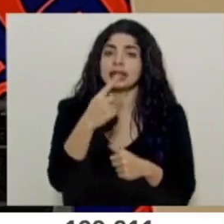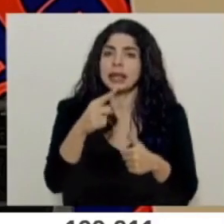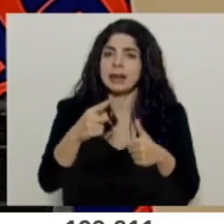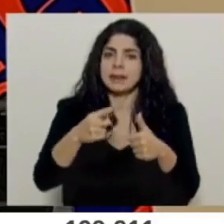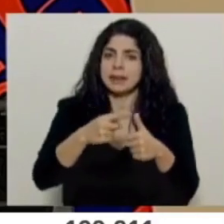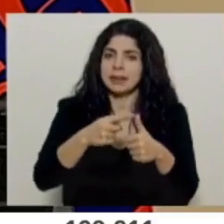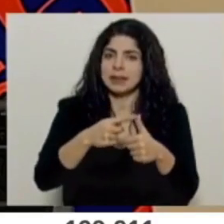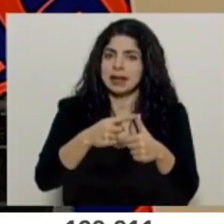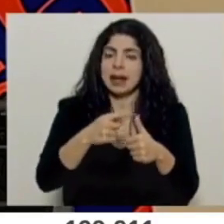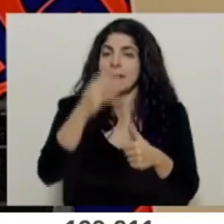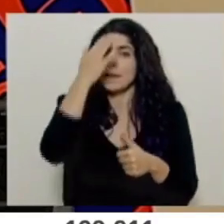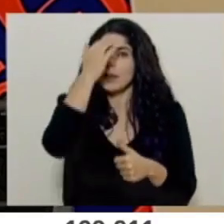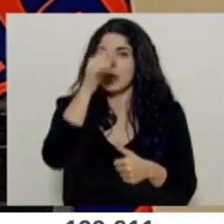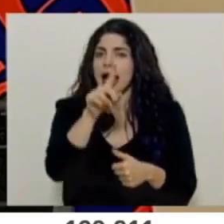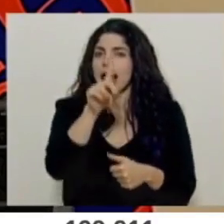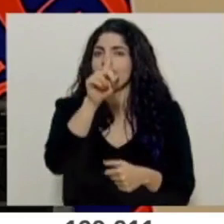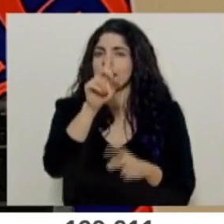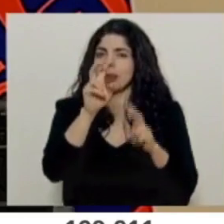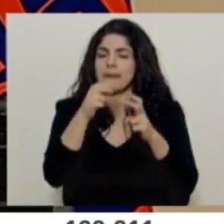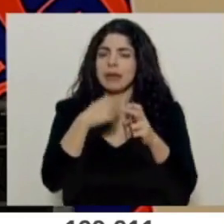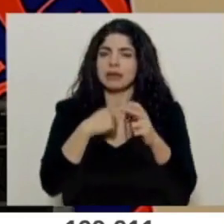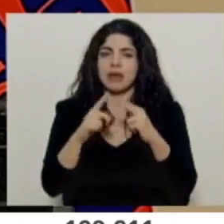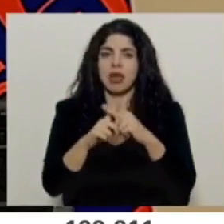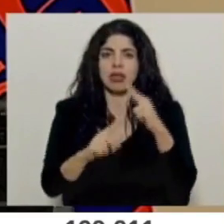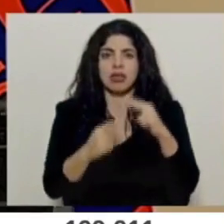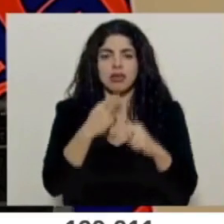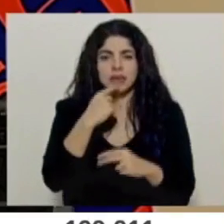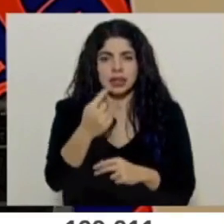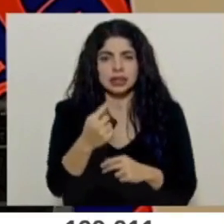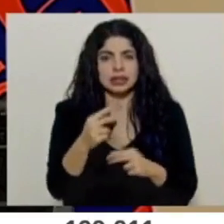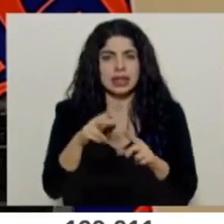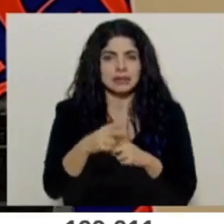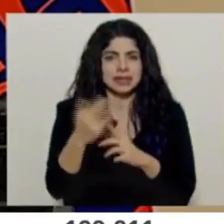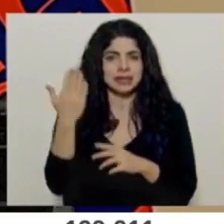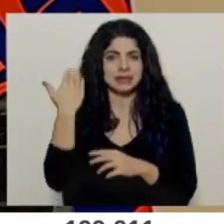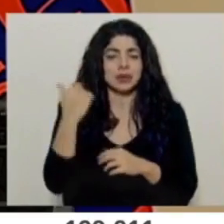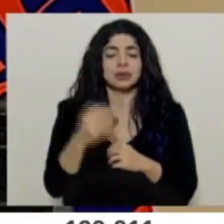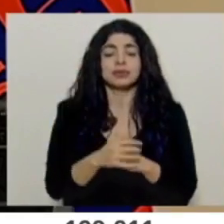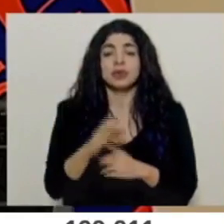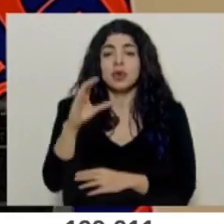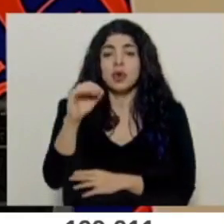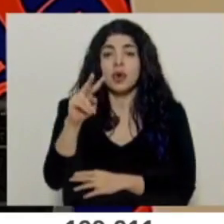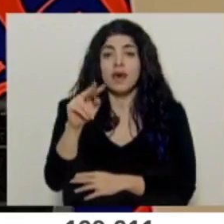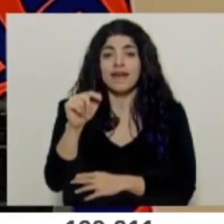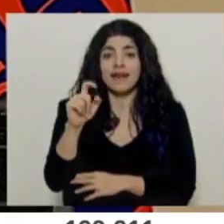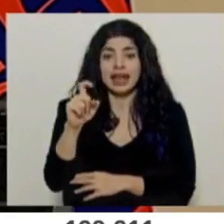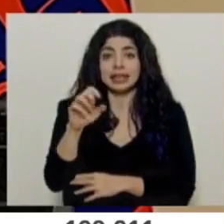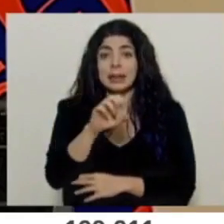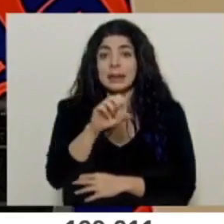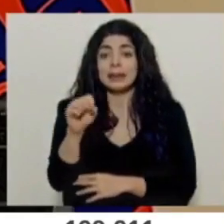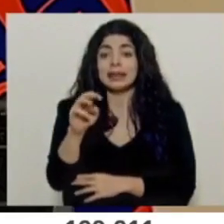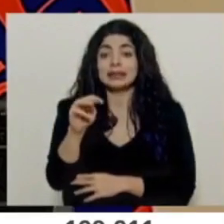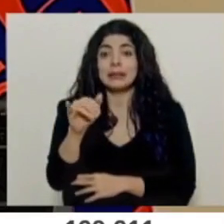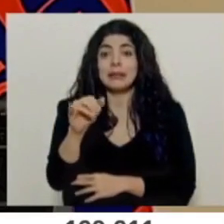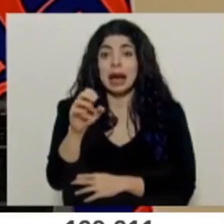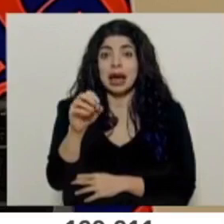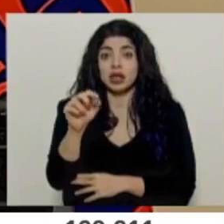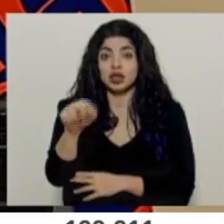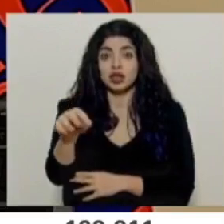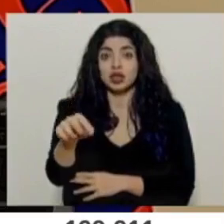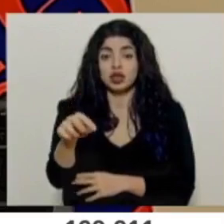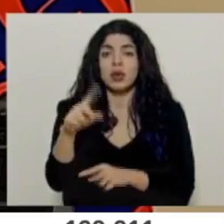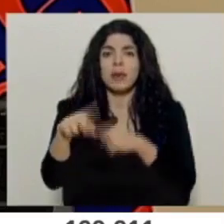porque incluso omití mencionarlo en la primera parte. En el caso de COVAX, durante el mes de mayo estaríamos